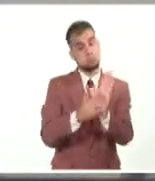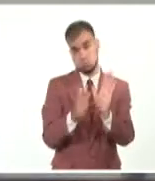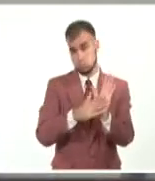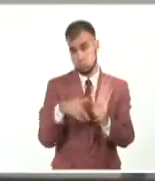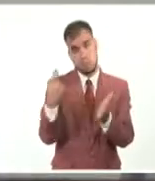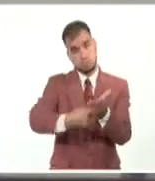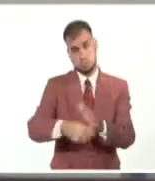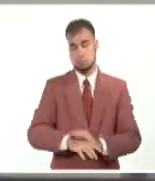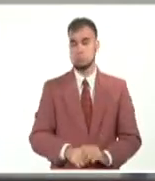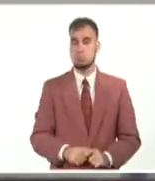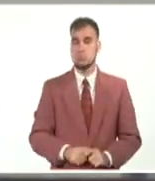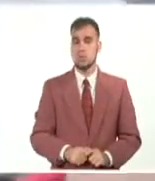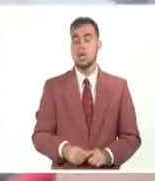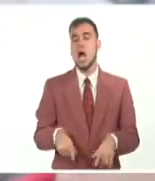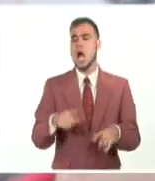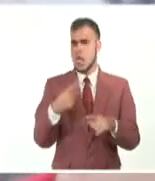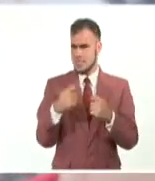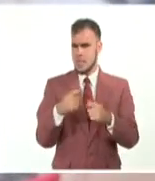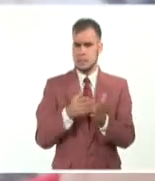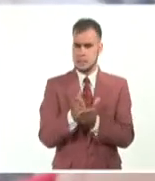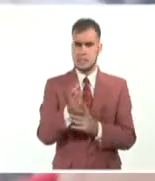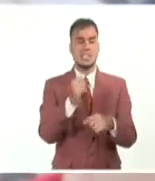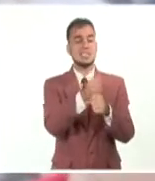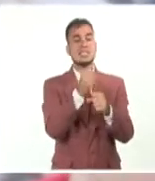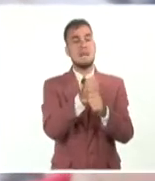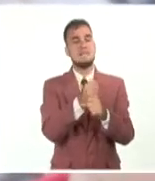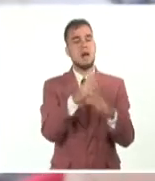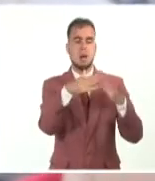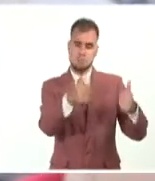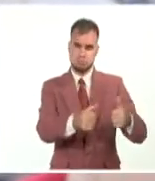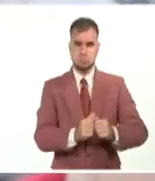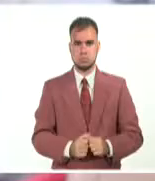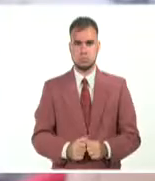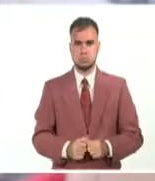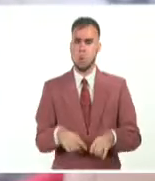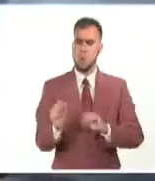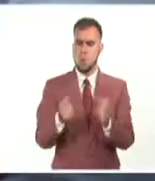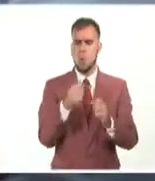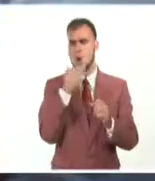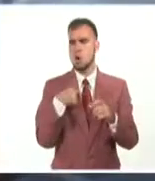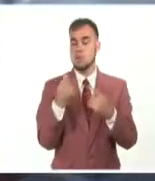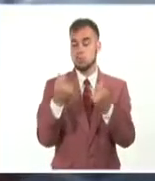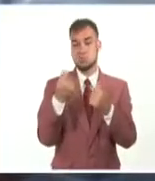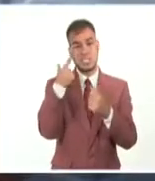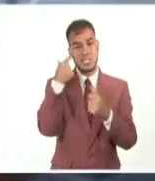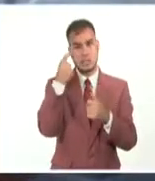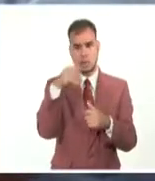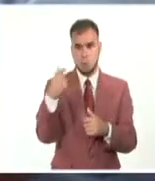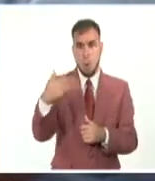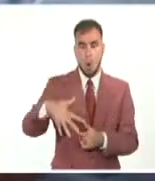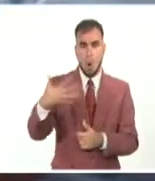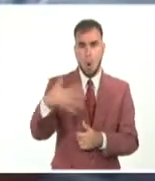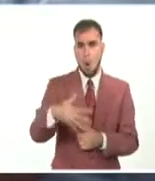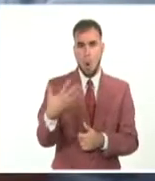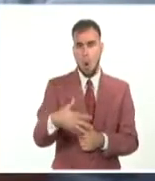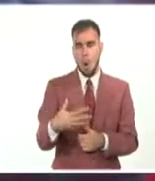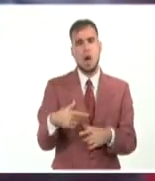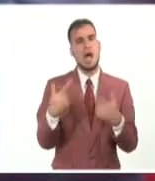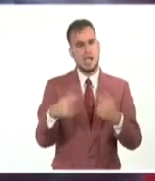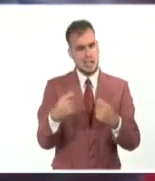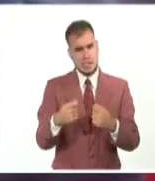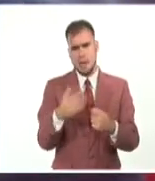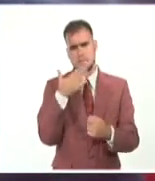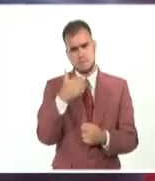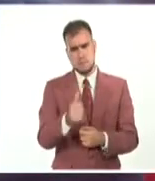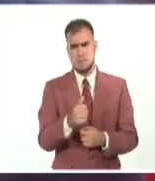continuar fomentando el trabajo a distancia, incrementar acciones de control sobre precios abusivos y especulativos y reforzar el servicio a